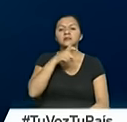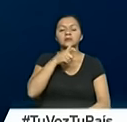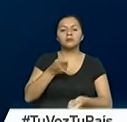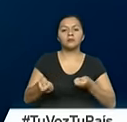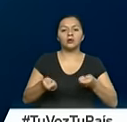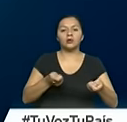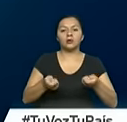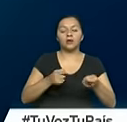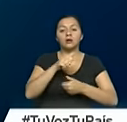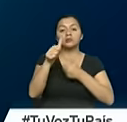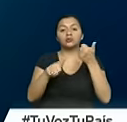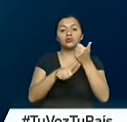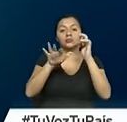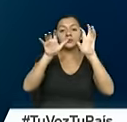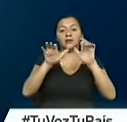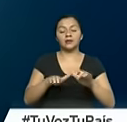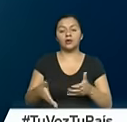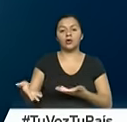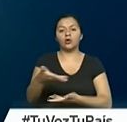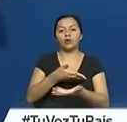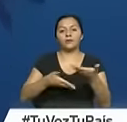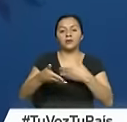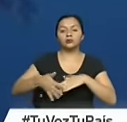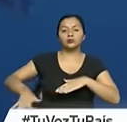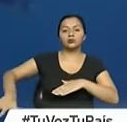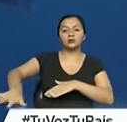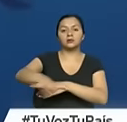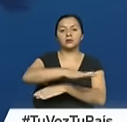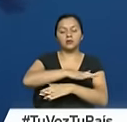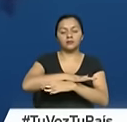Sullivan, subsecretaria de Comercio para los Océanos y la